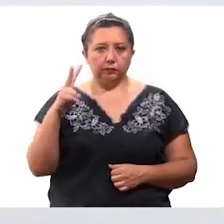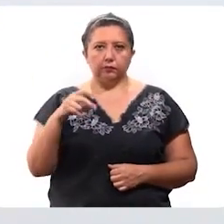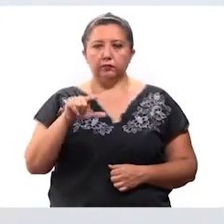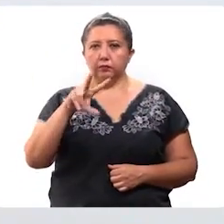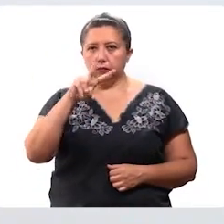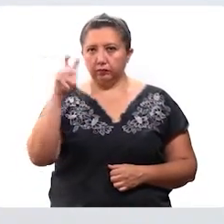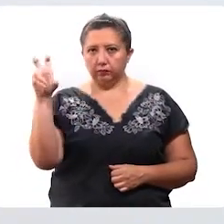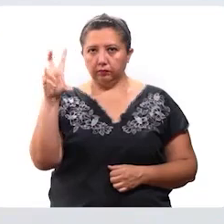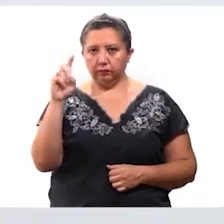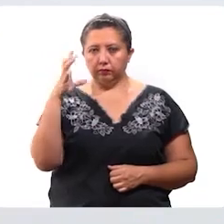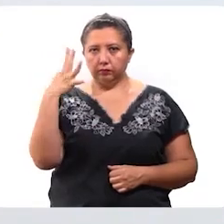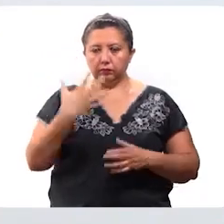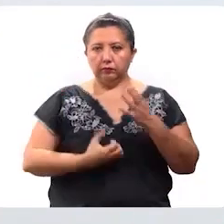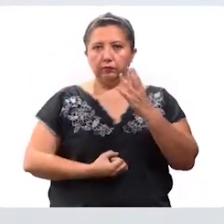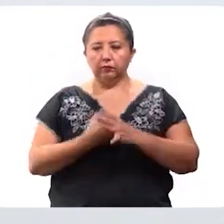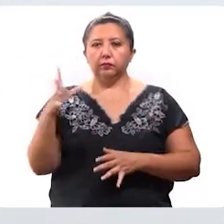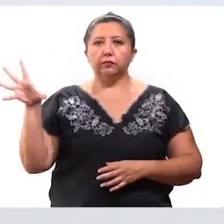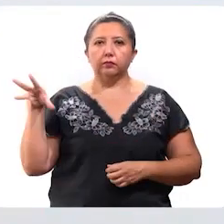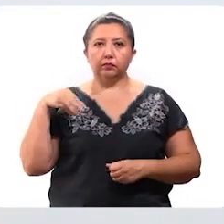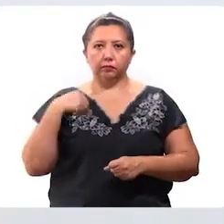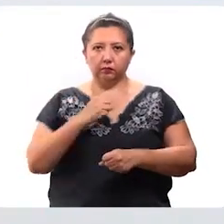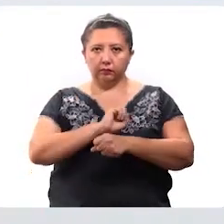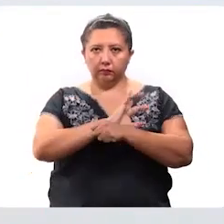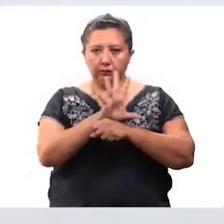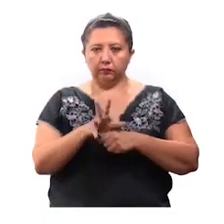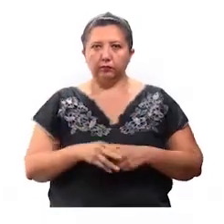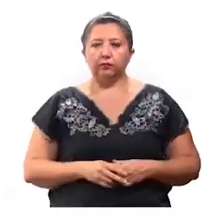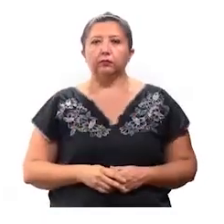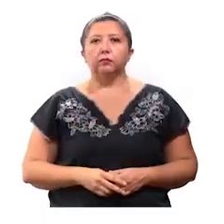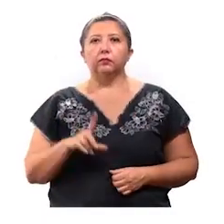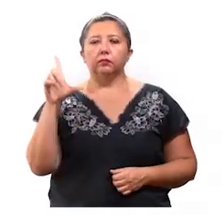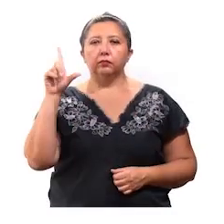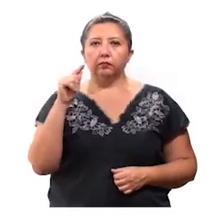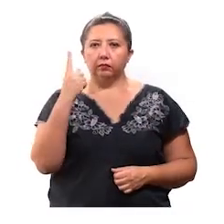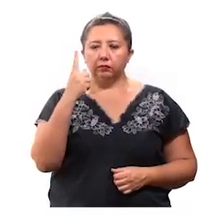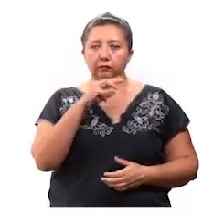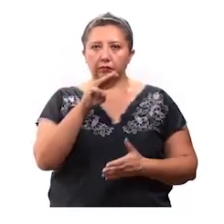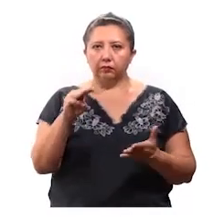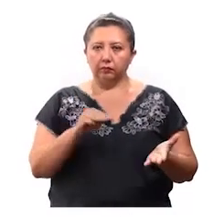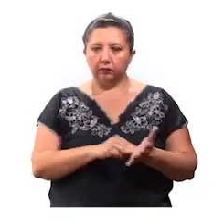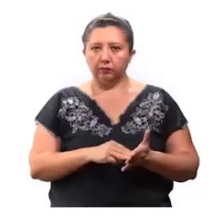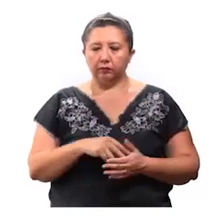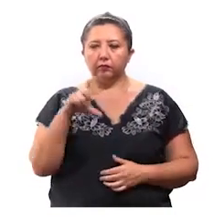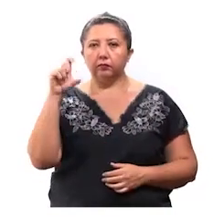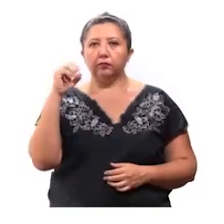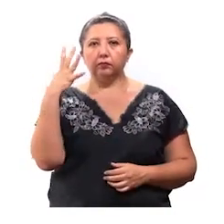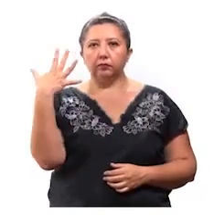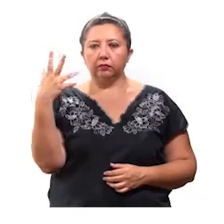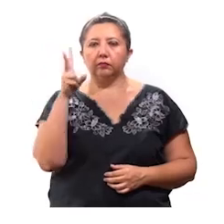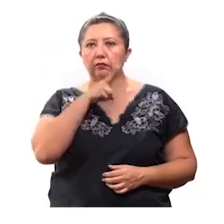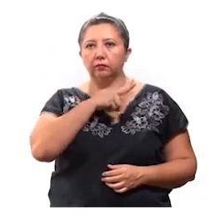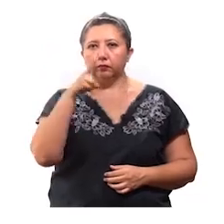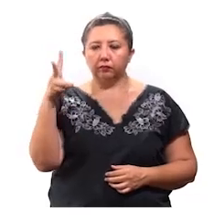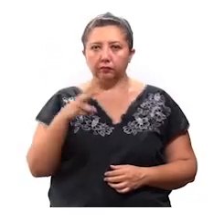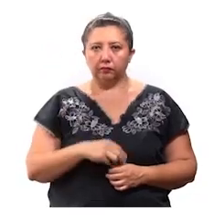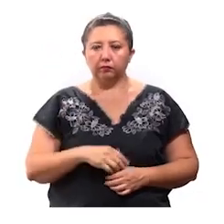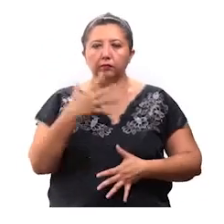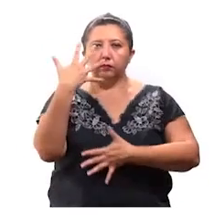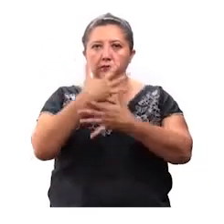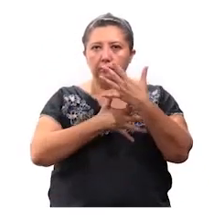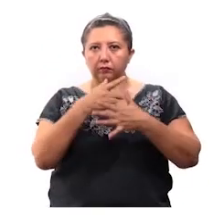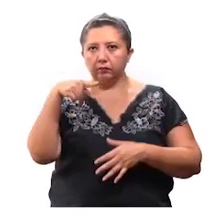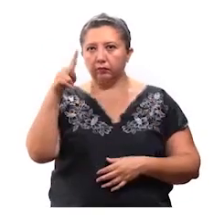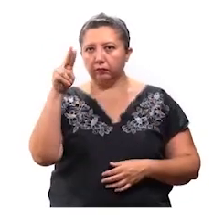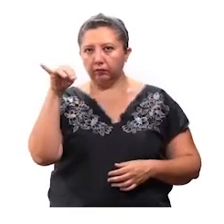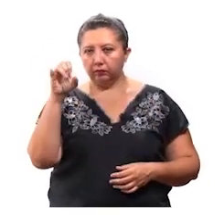detectaron 235 nuevos contagios de coronavirus, 71 en Mérida, 25 en Valladolid, 15